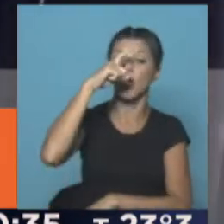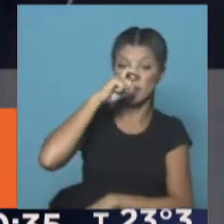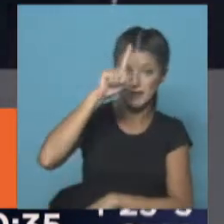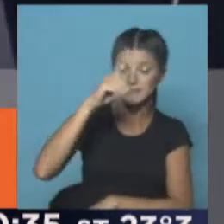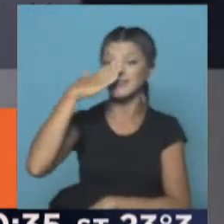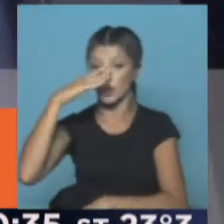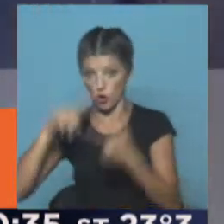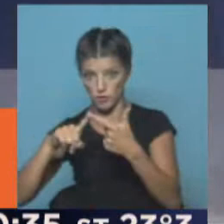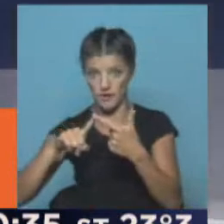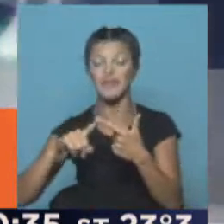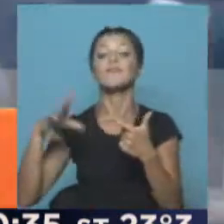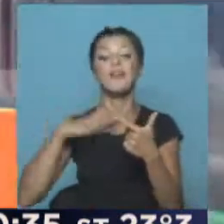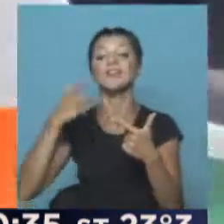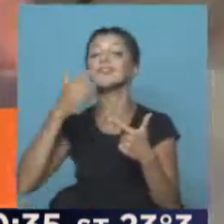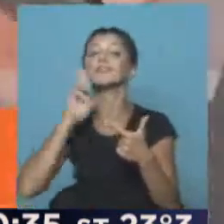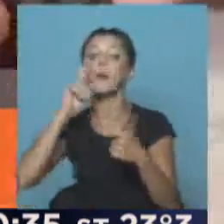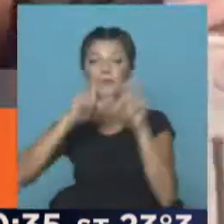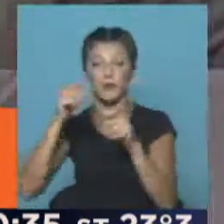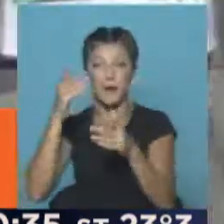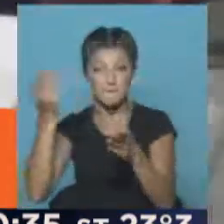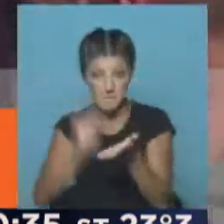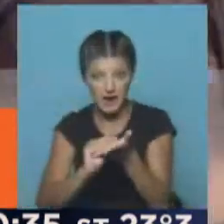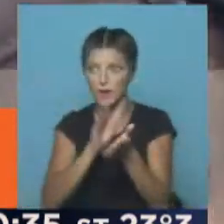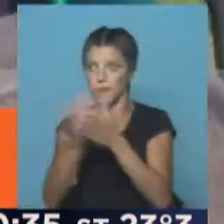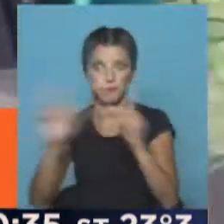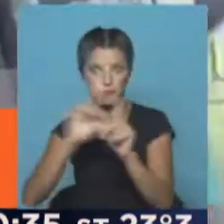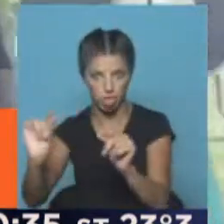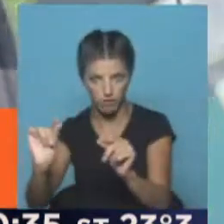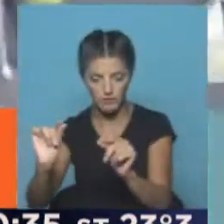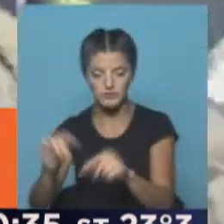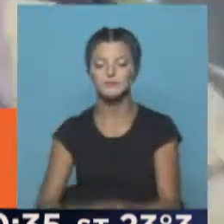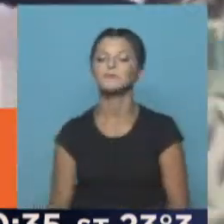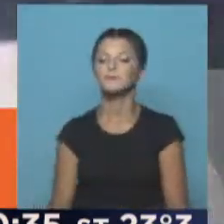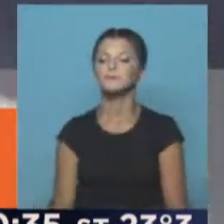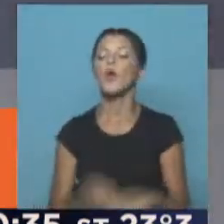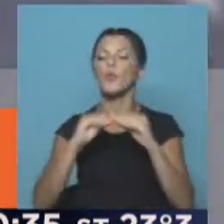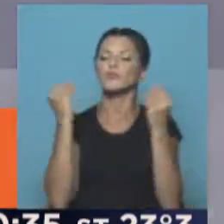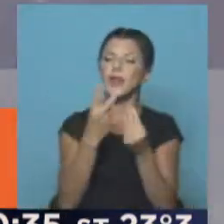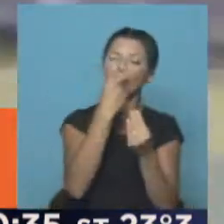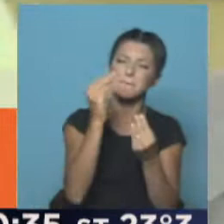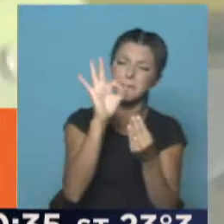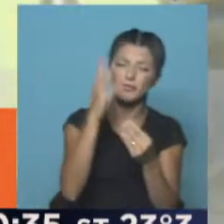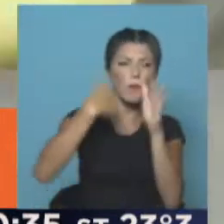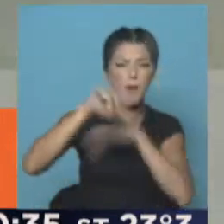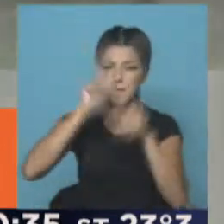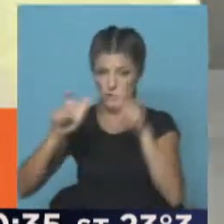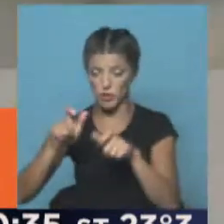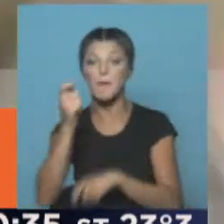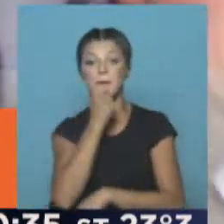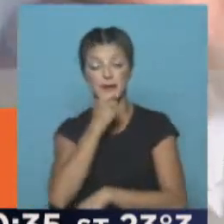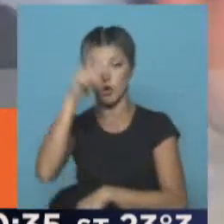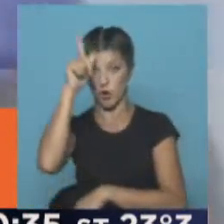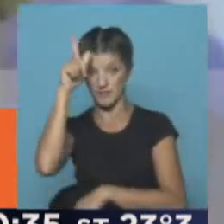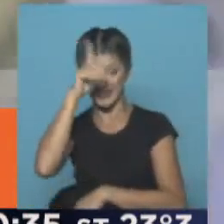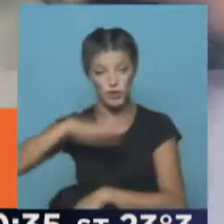de 19 prófugos. En total superan las 20 y pico detenciones, entre ellos el comisario de Itatí, Diego